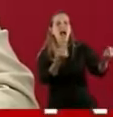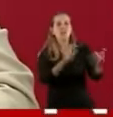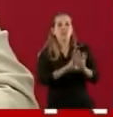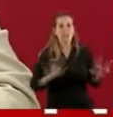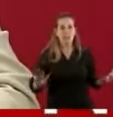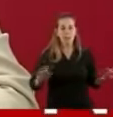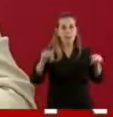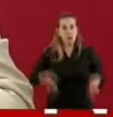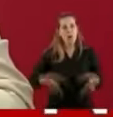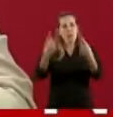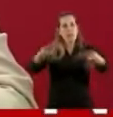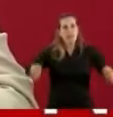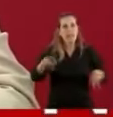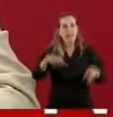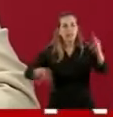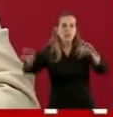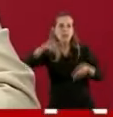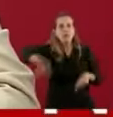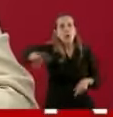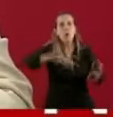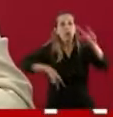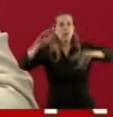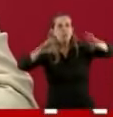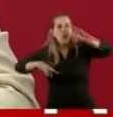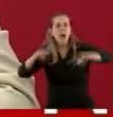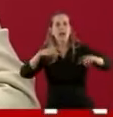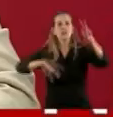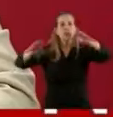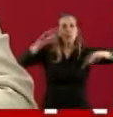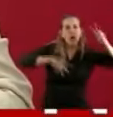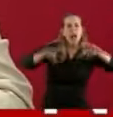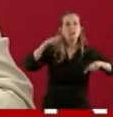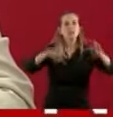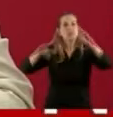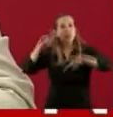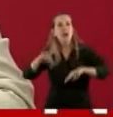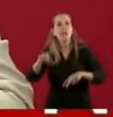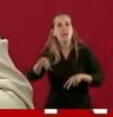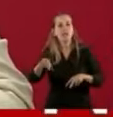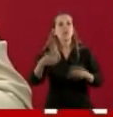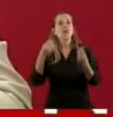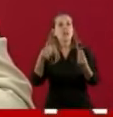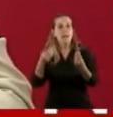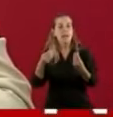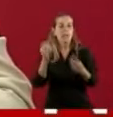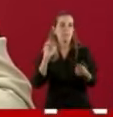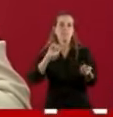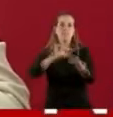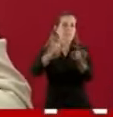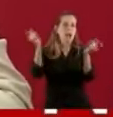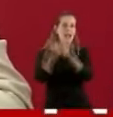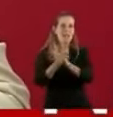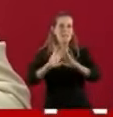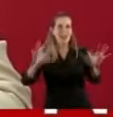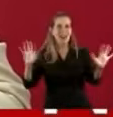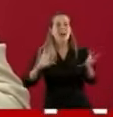haciendo operativos mucho más profundos, mucho más a fondo, y lo que va a cambiar sustancialmente